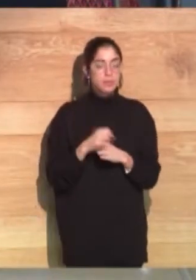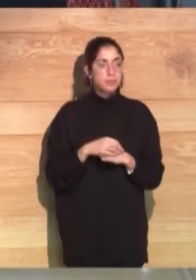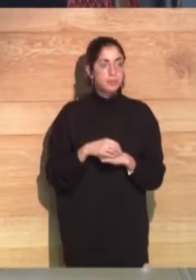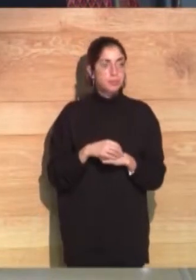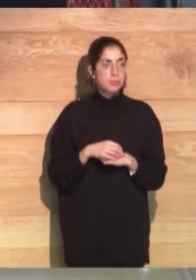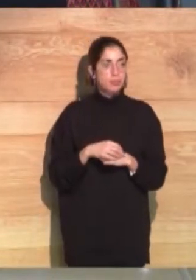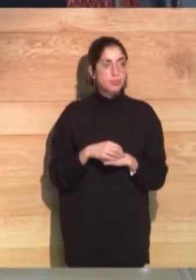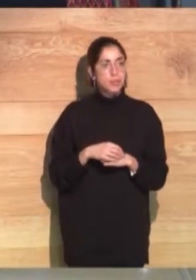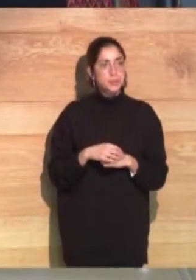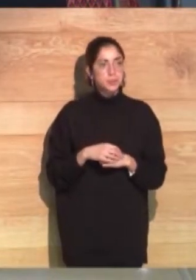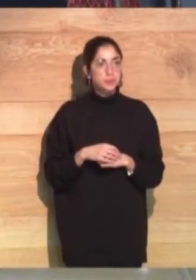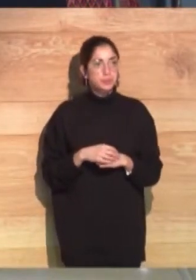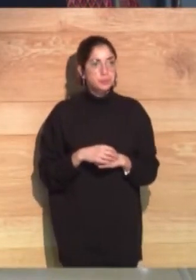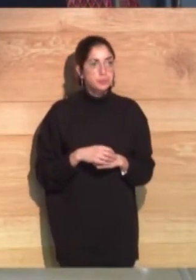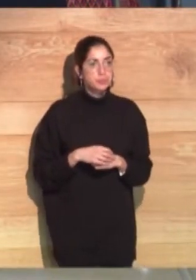Liberia.